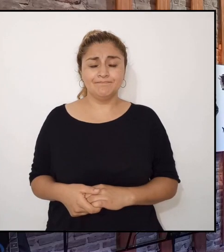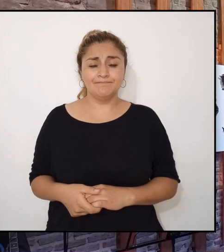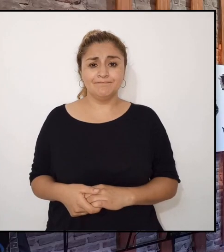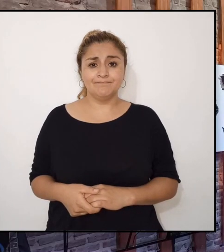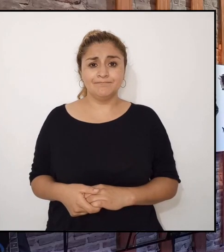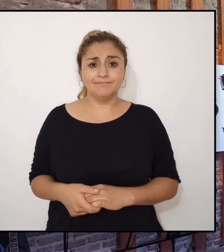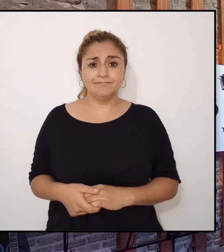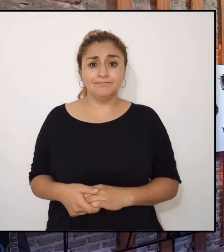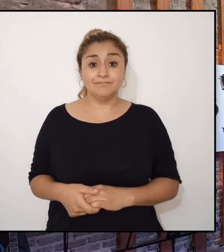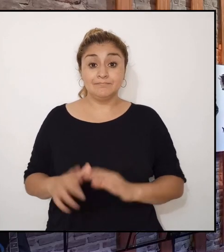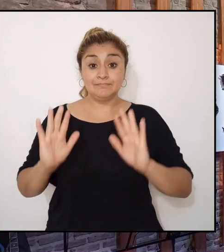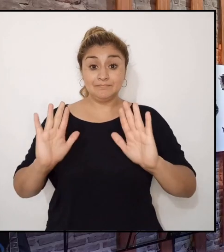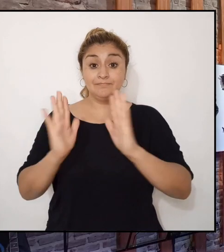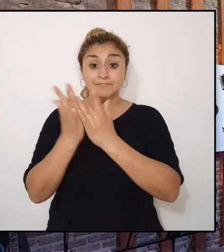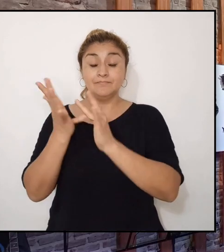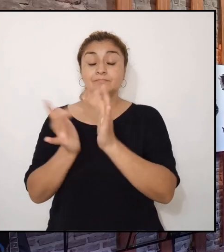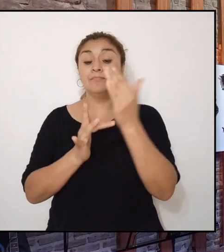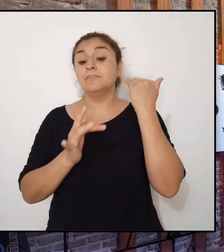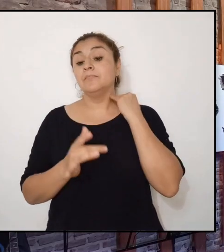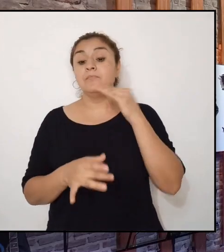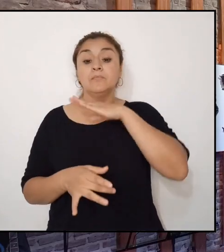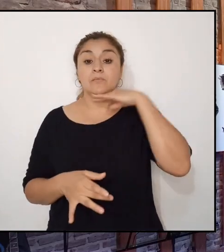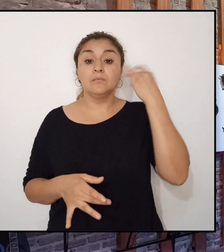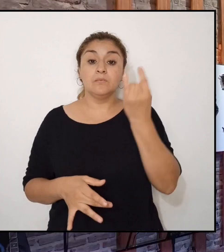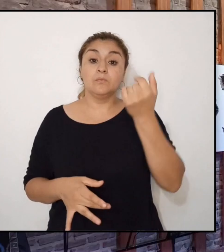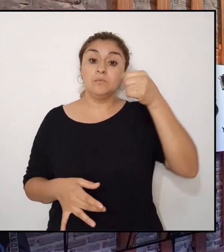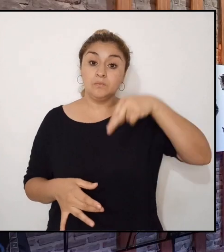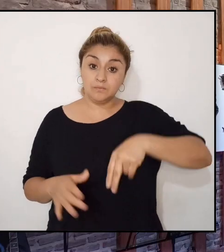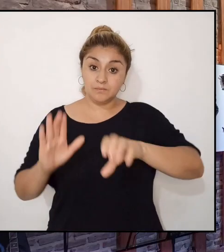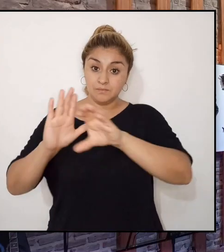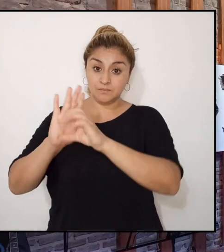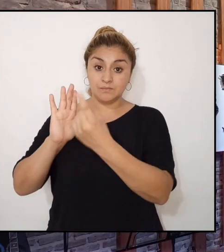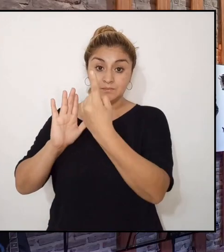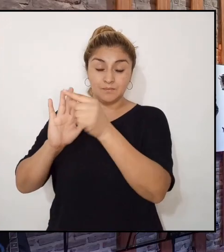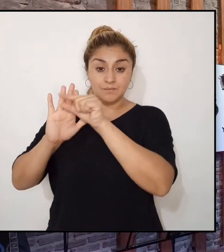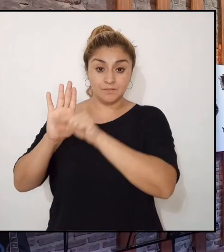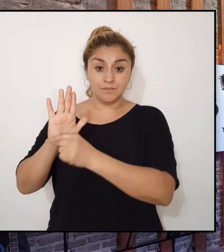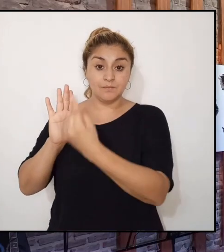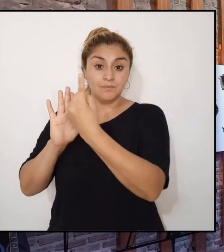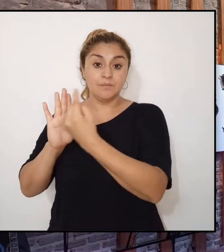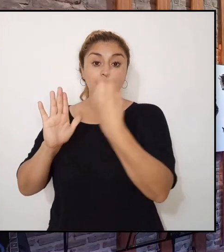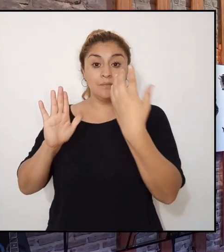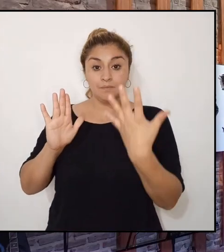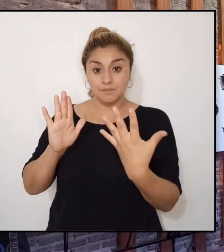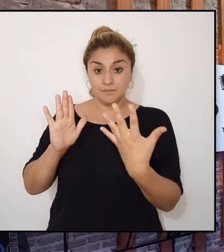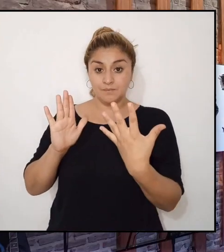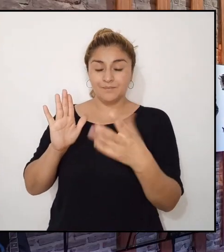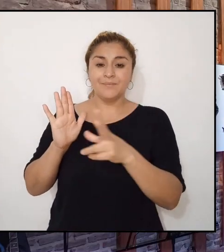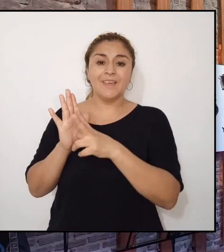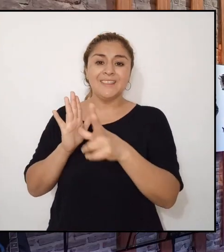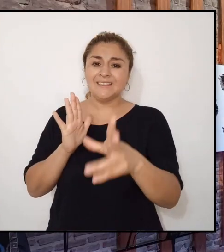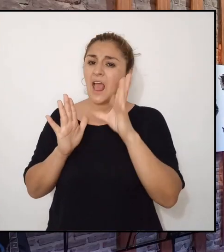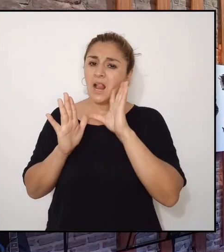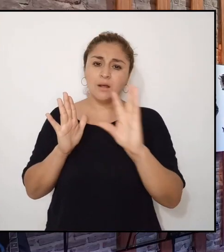capítulo 1, verso 1 al 5, nos dice algo muy importante.